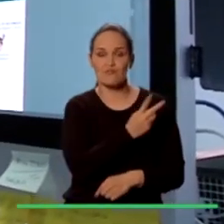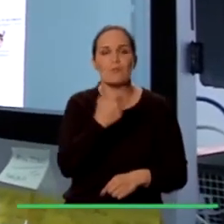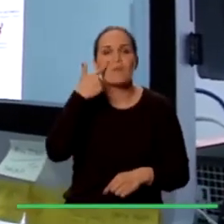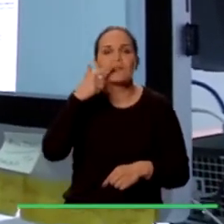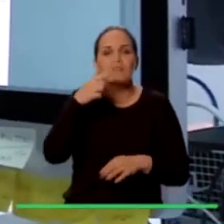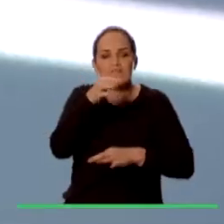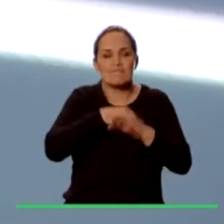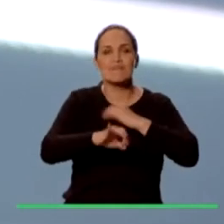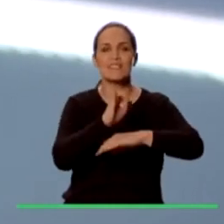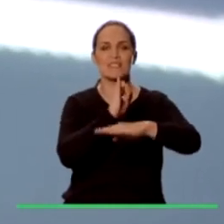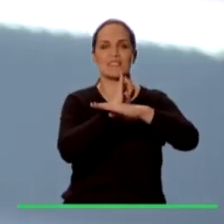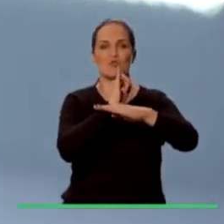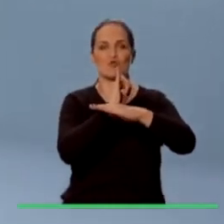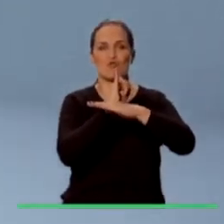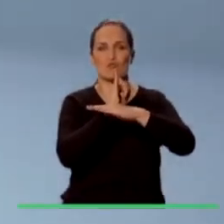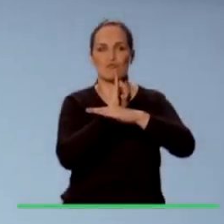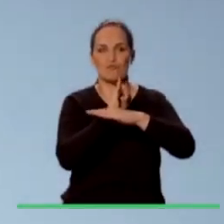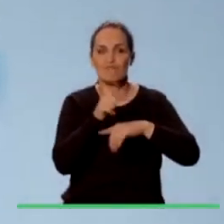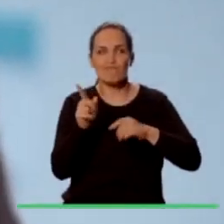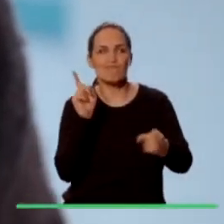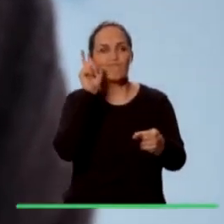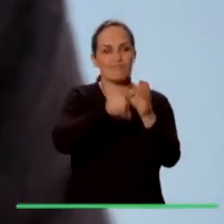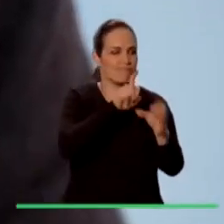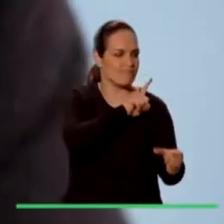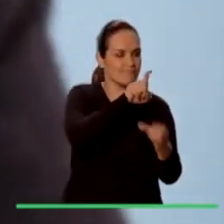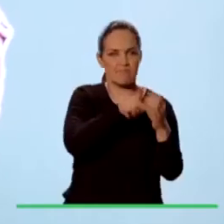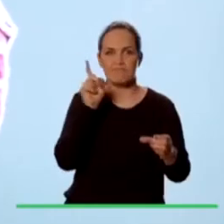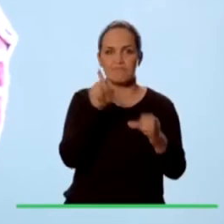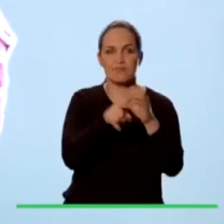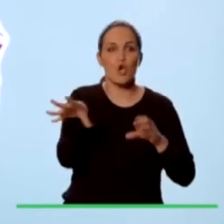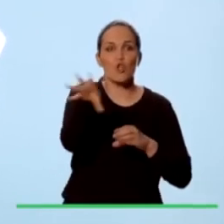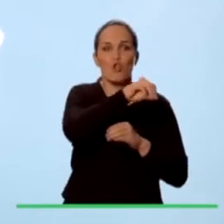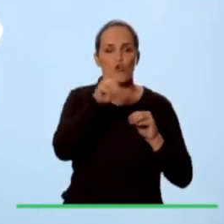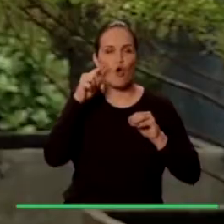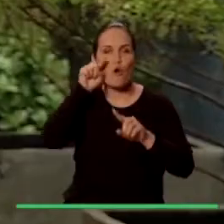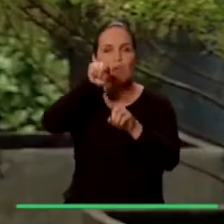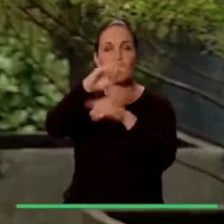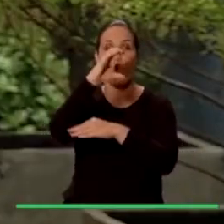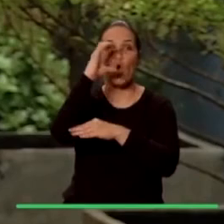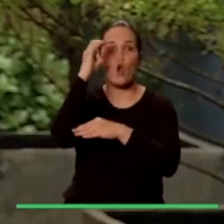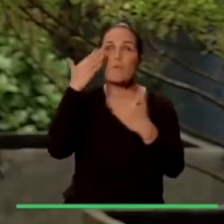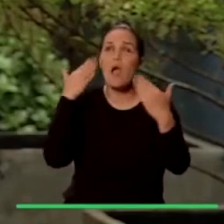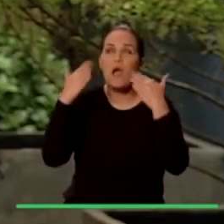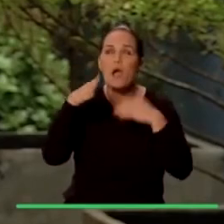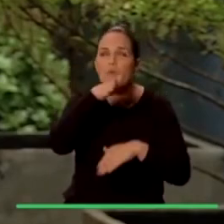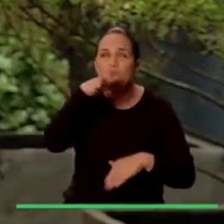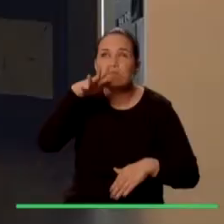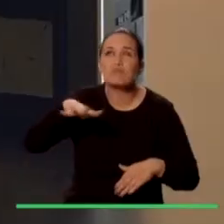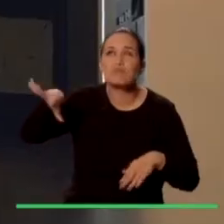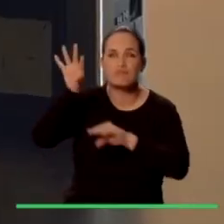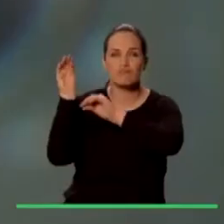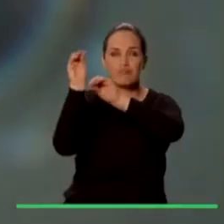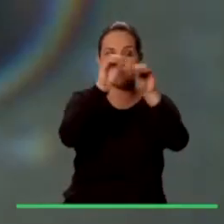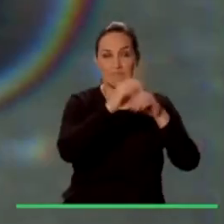es, era y será la institución que agrupa toda esa serie de iniciativas que buscan llevar educación al campo